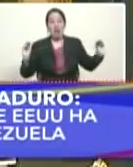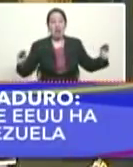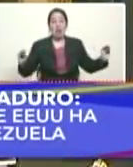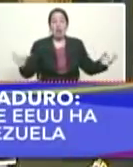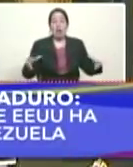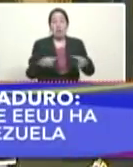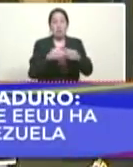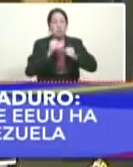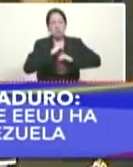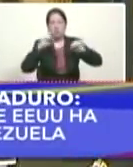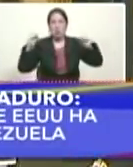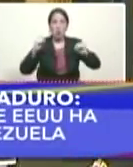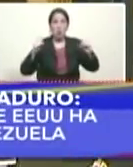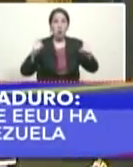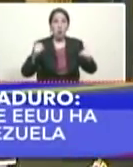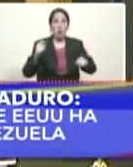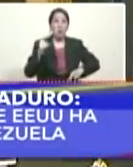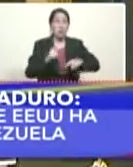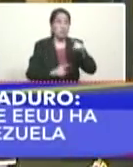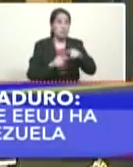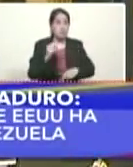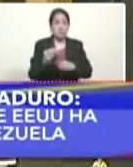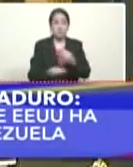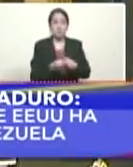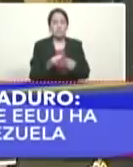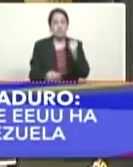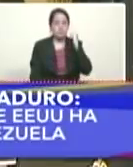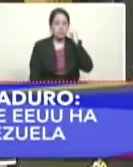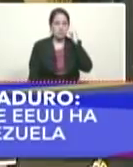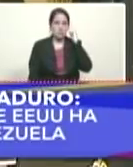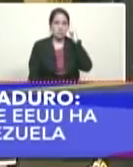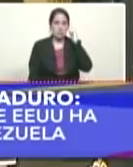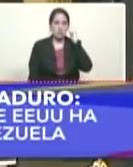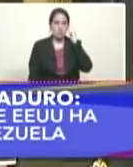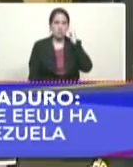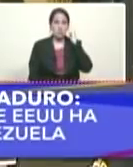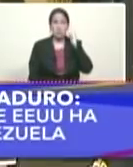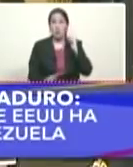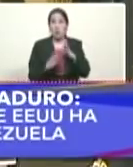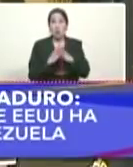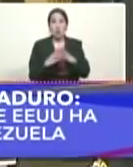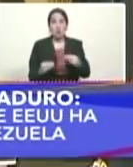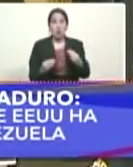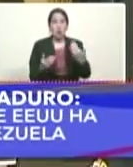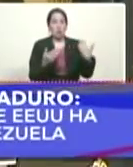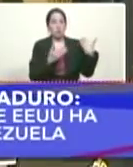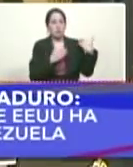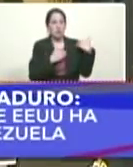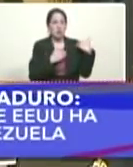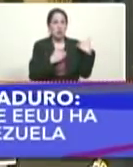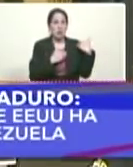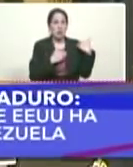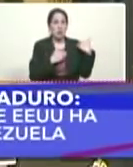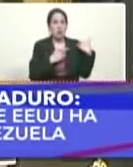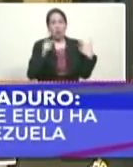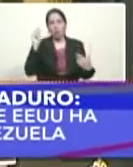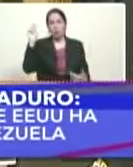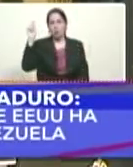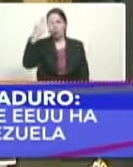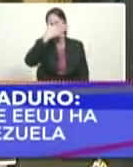con bombas asesinatos todo eso está sobre los hombros y las manos de donald trump